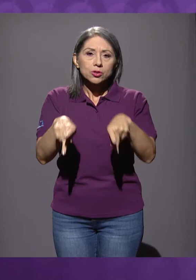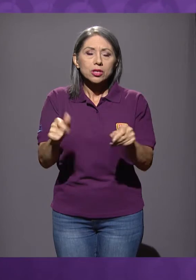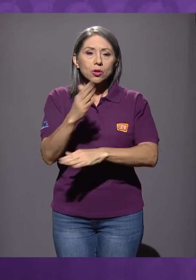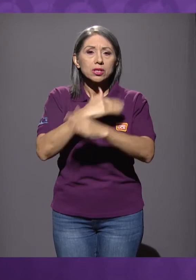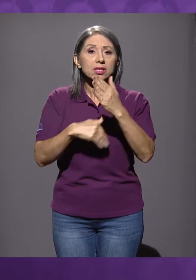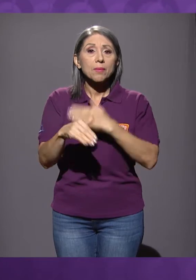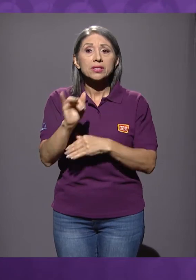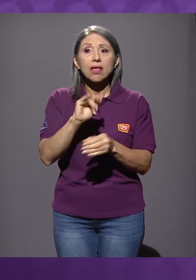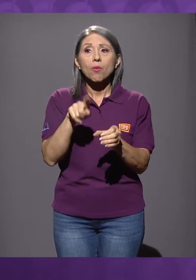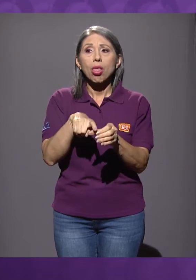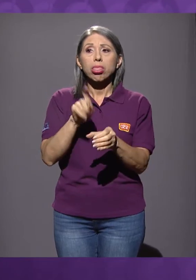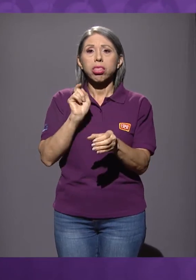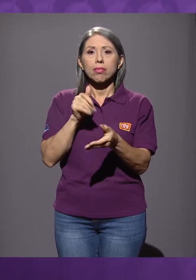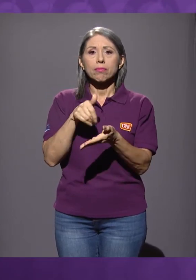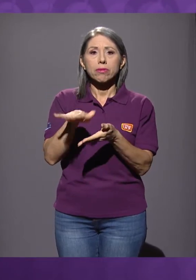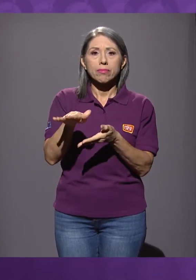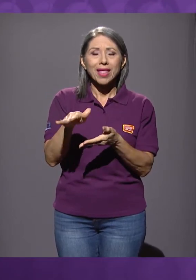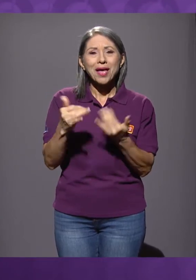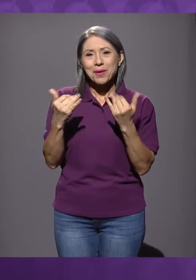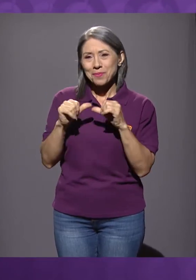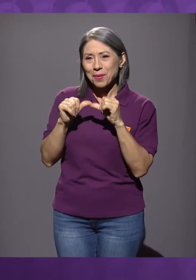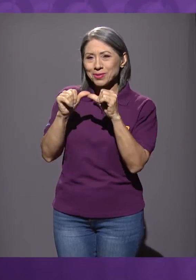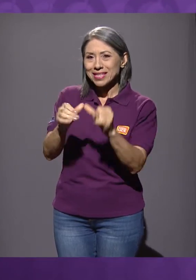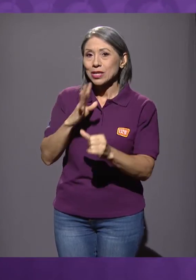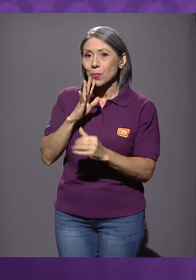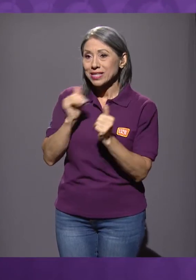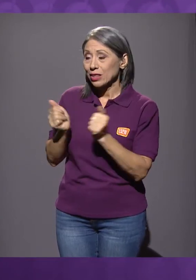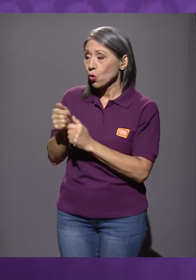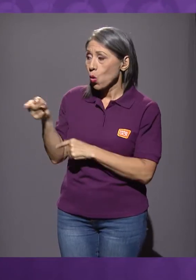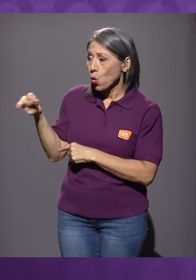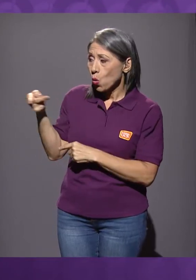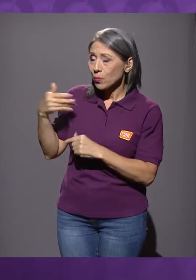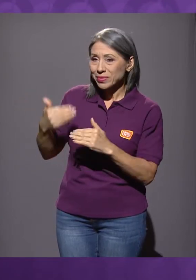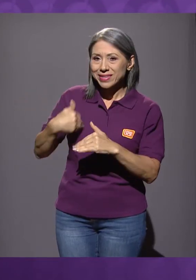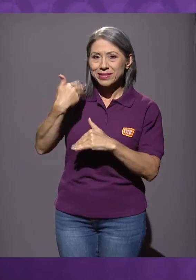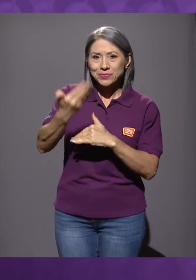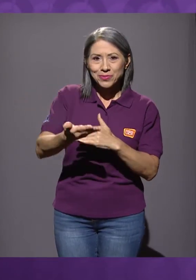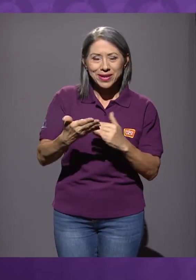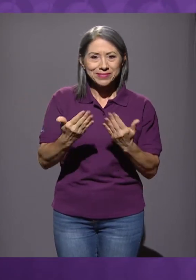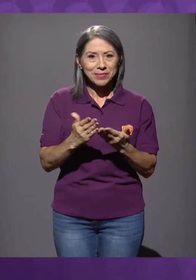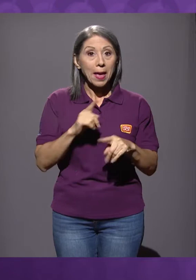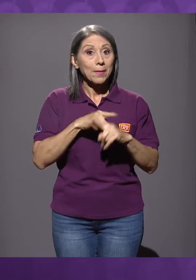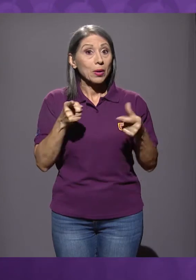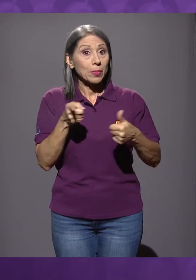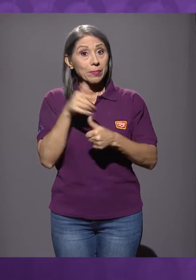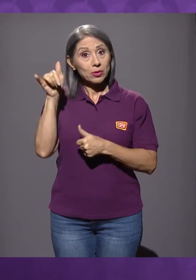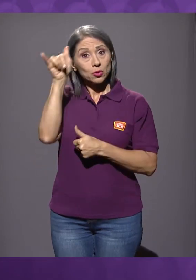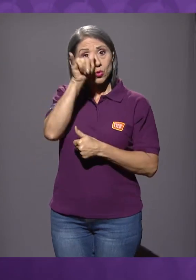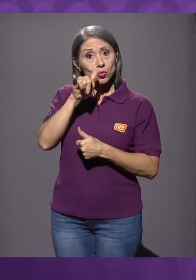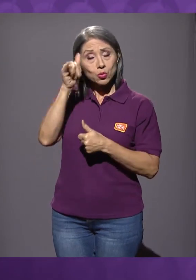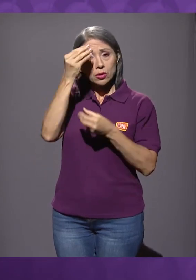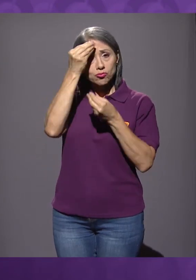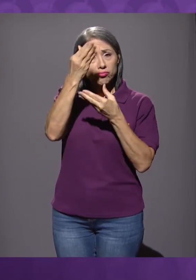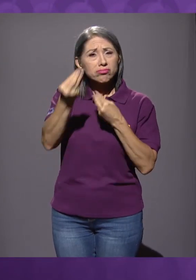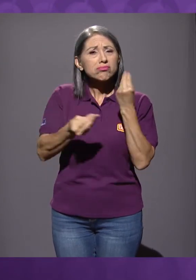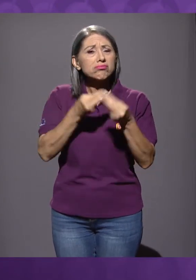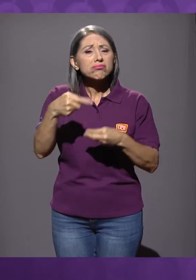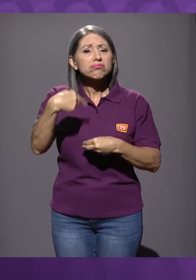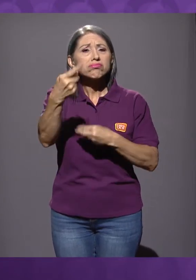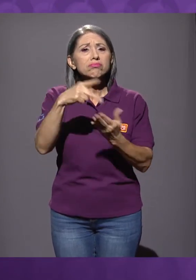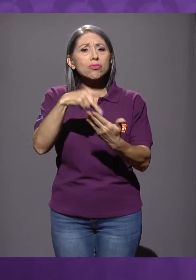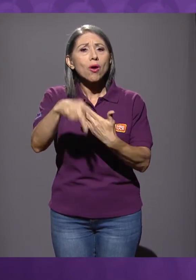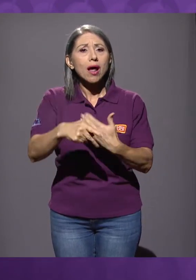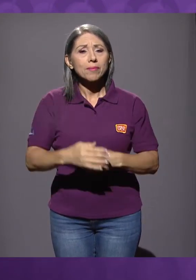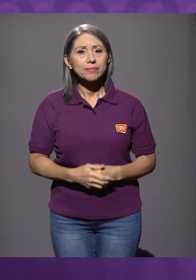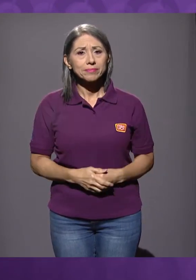con discapacidad. Vamos a seguir conversando con Adriana y con Andrés cuando volvamos de la pausa, pero antes Yuri nos cuenta con qué seguimos